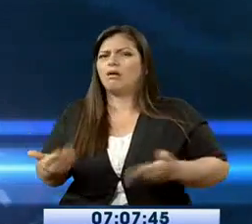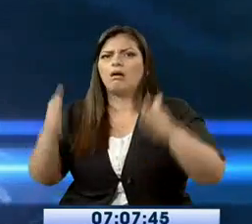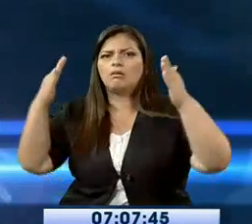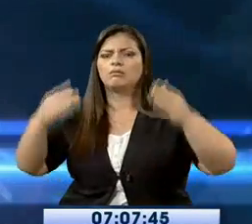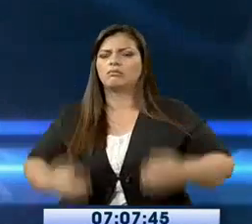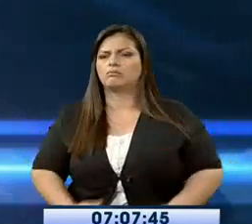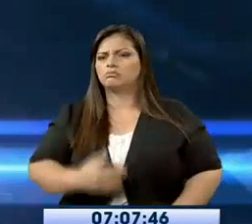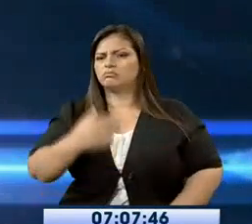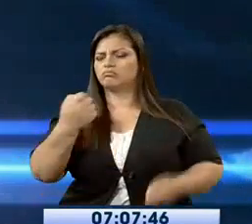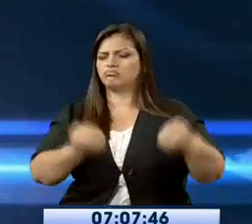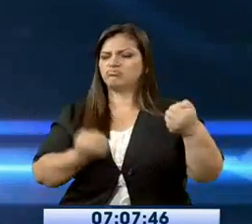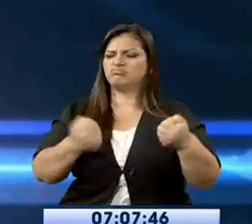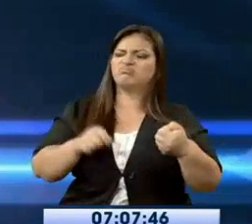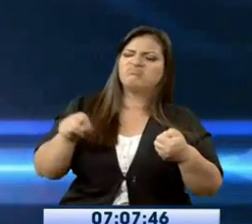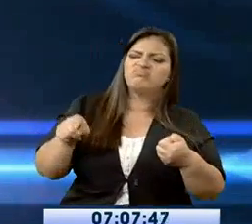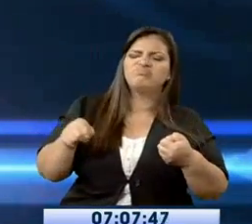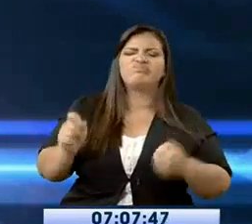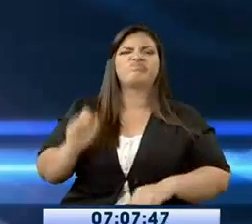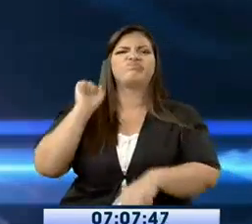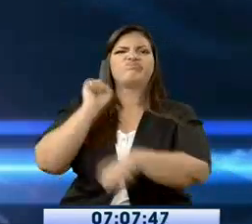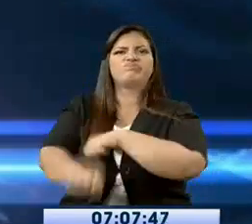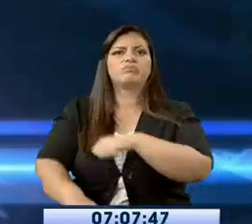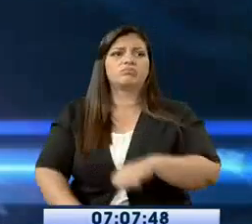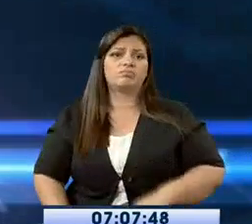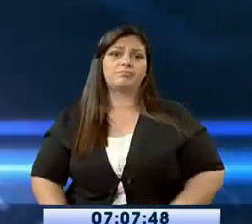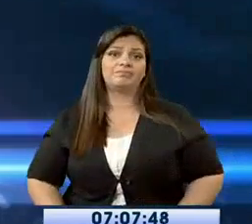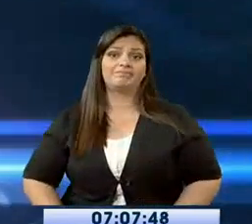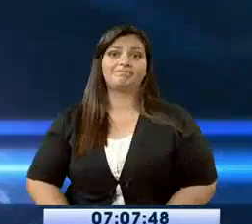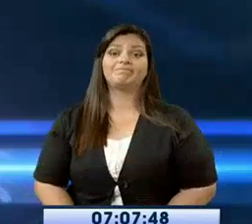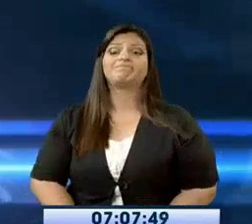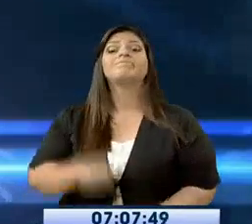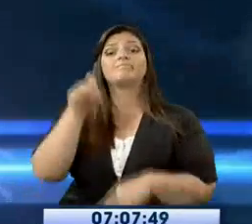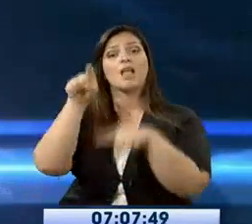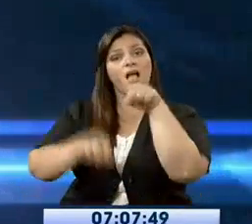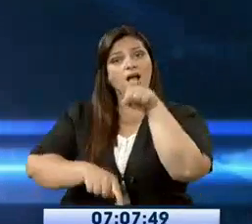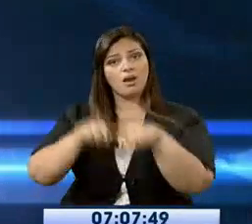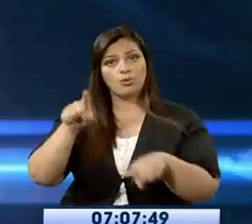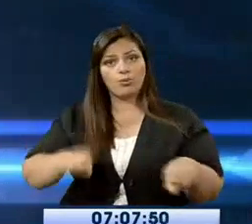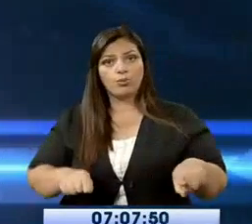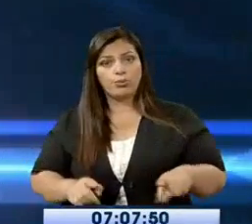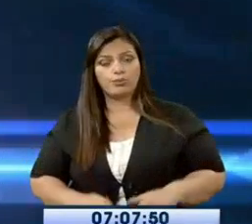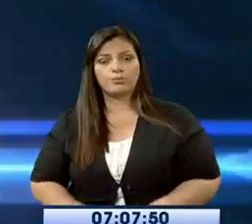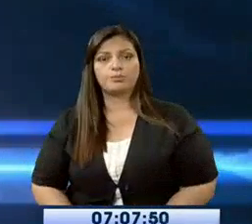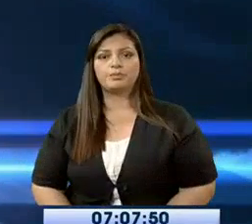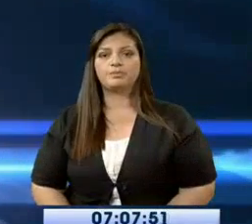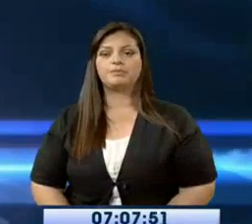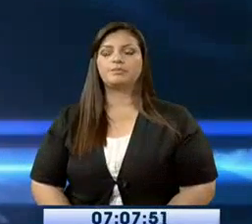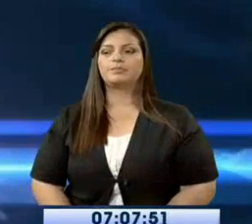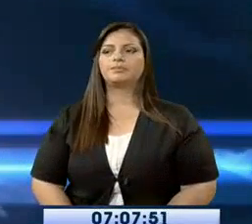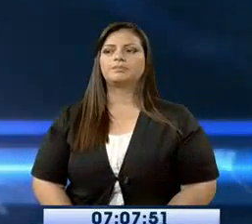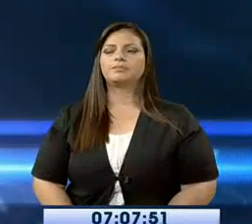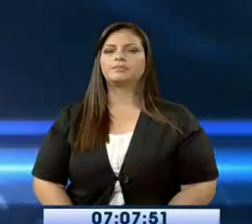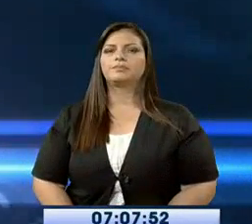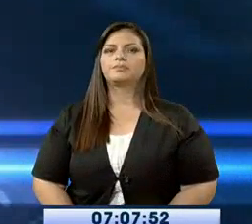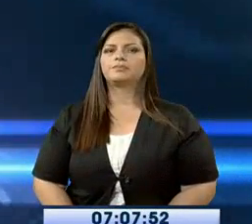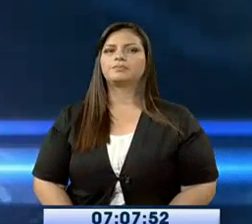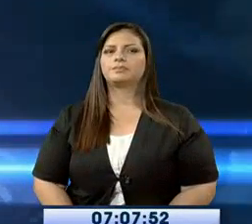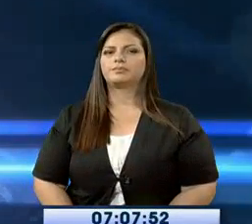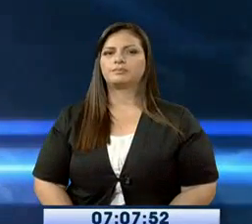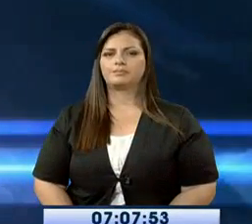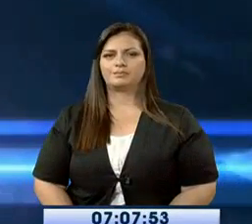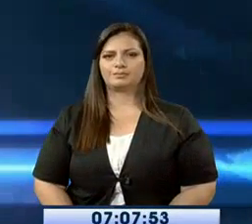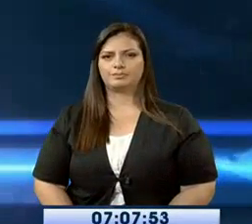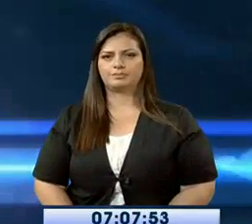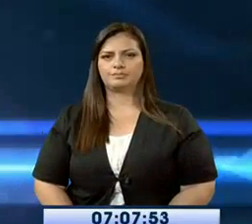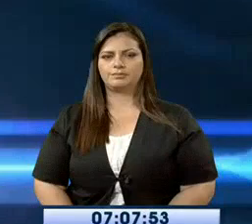recibirlo. Es importante, es una necesidad imperiosa que tenemos. Inmediato. Ahora, amigo televidente, usted que nos envía los